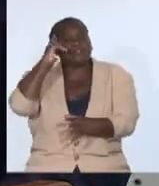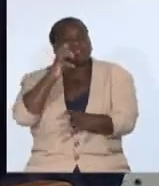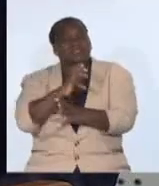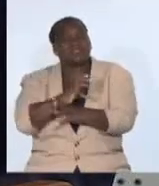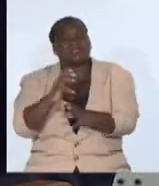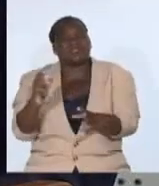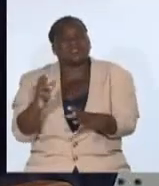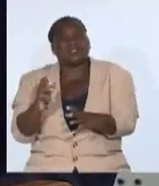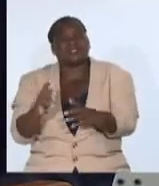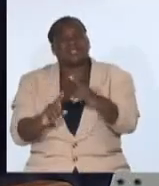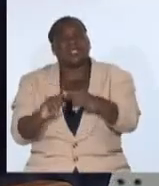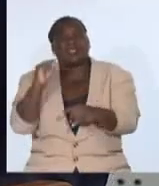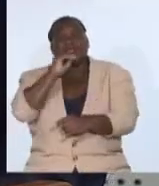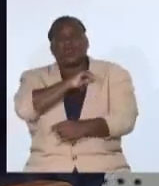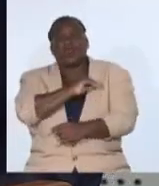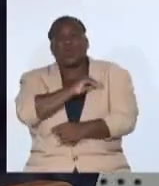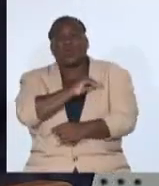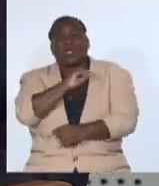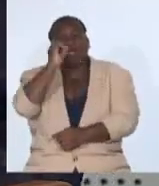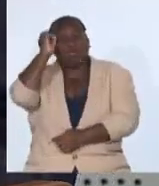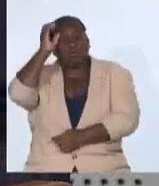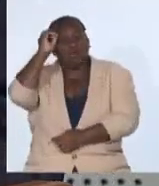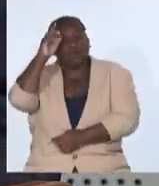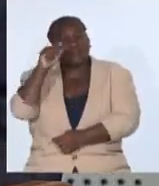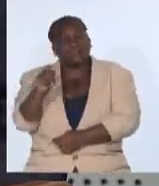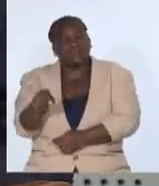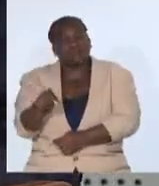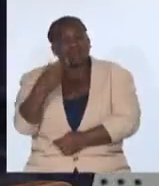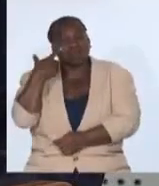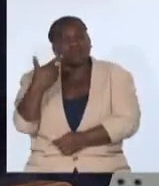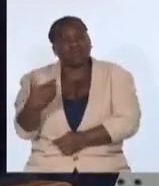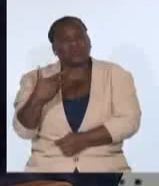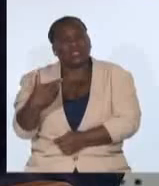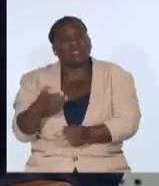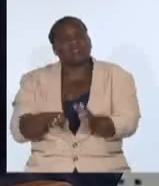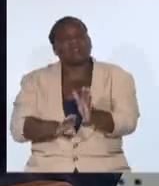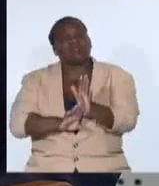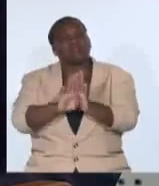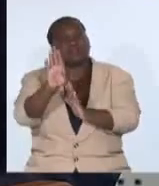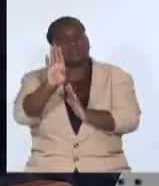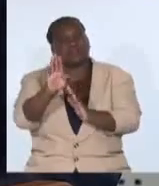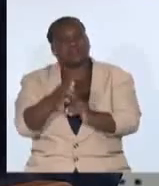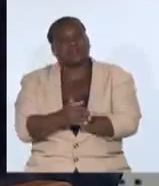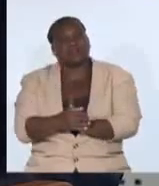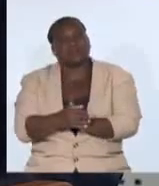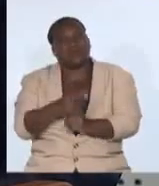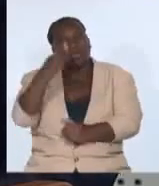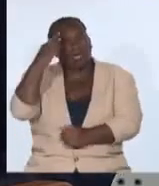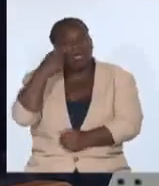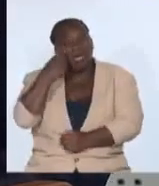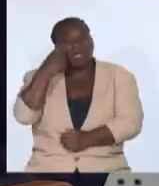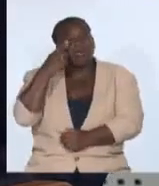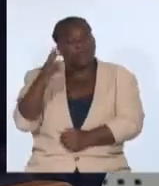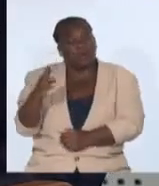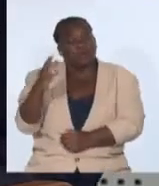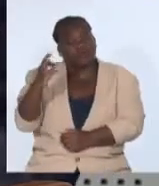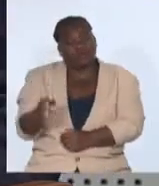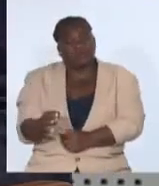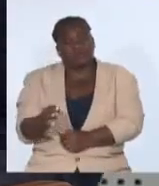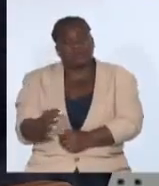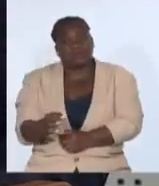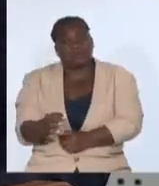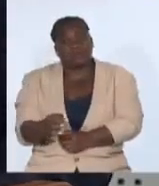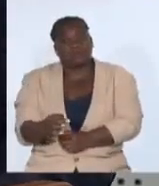y la innovación entrañan para el desarrollo sostenible reconocemos en este sentido